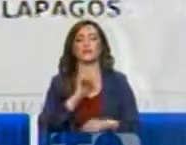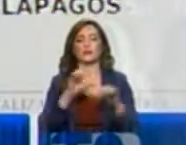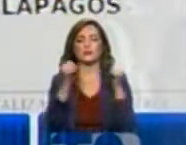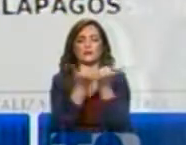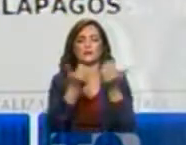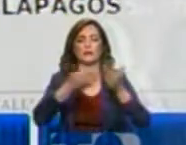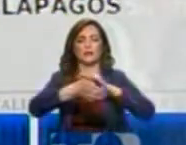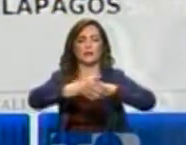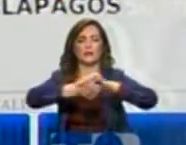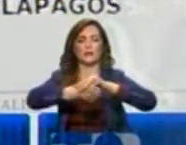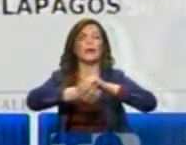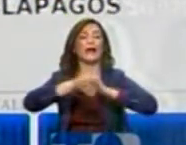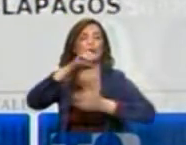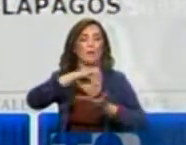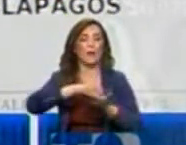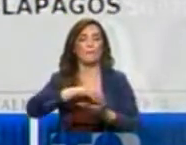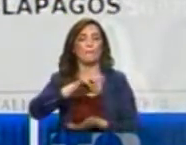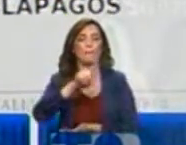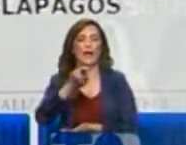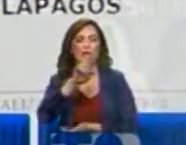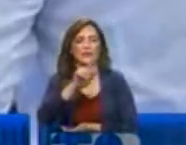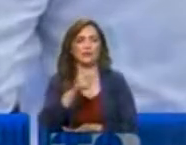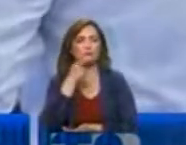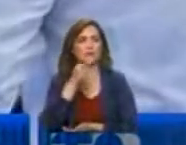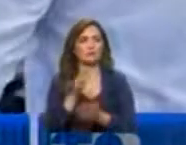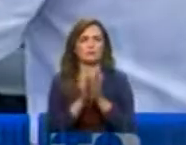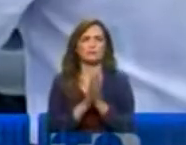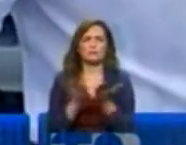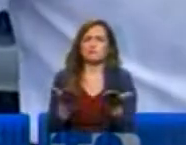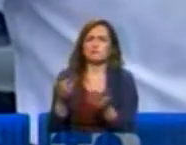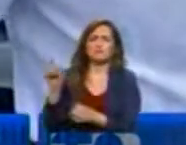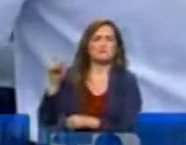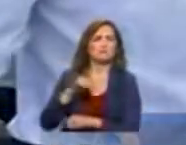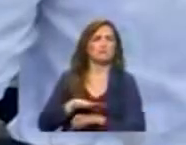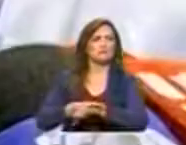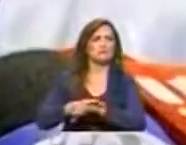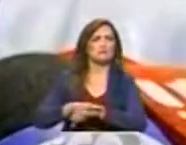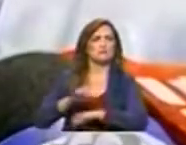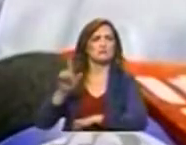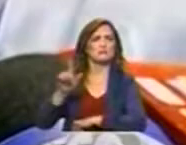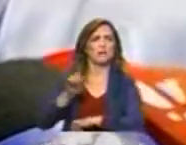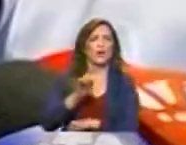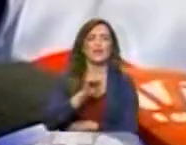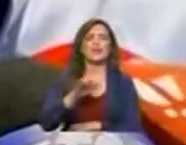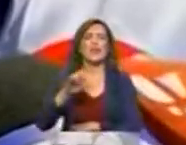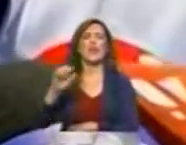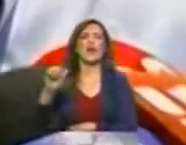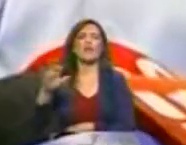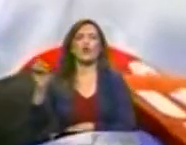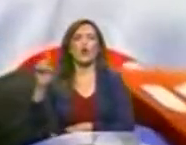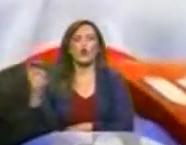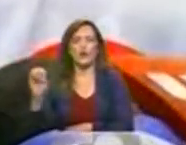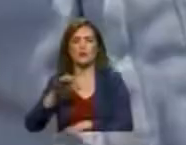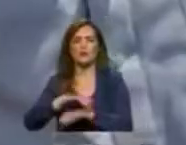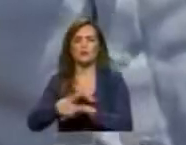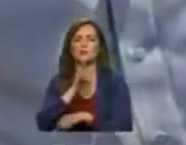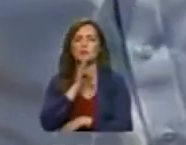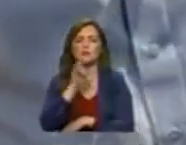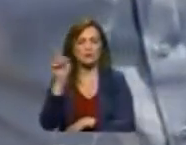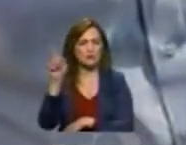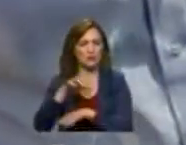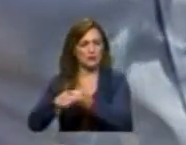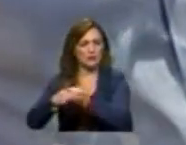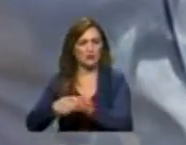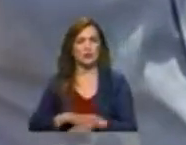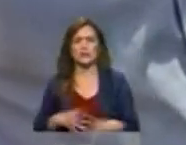pedía información sobre los correctivos que Petroecuador tomó ante la detención de José Raúl de la Torre Prado en Miami, Estados Unidos,